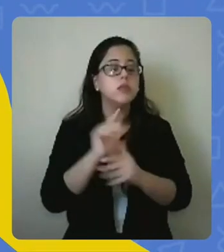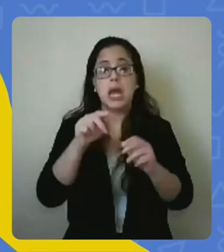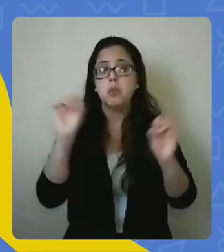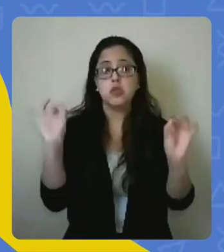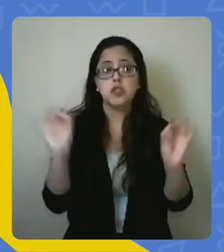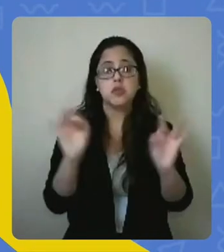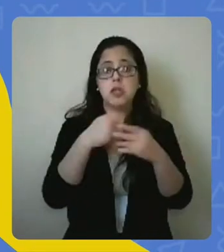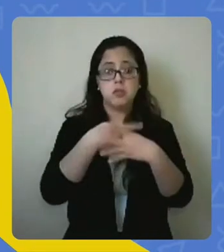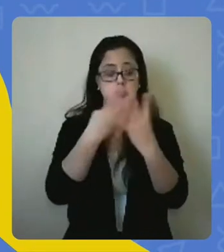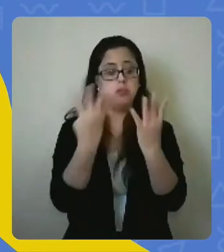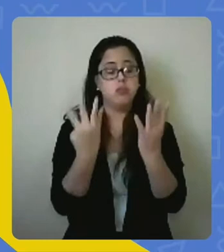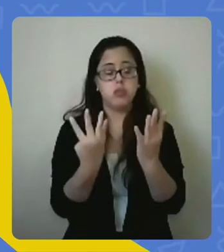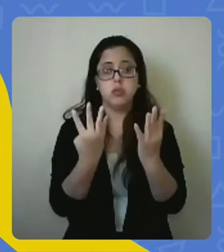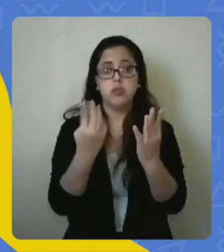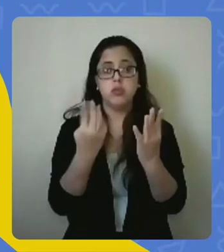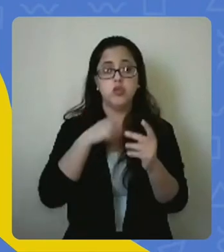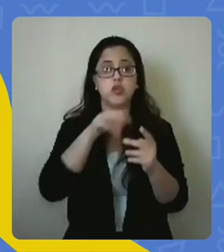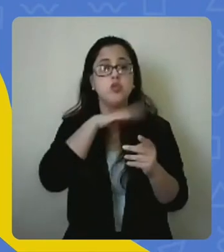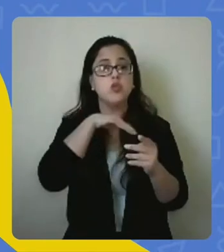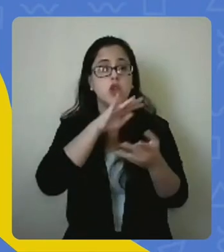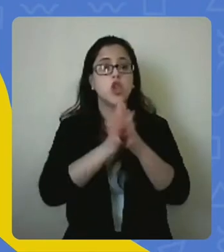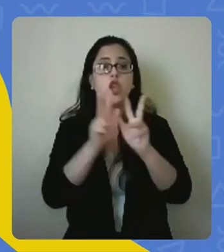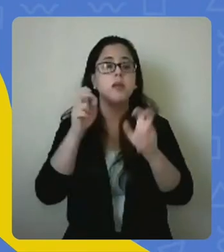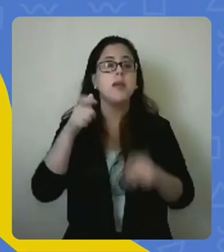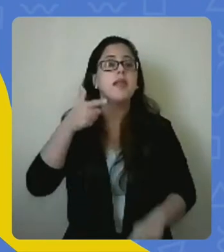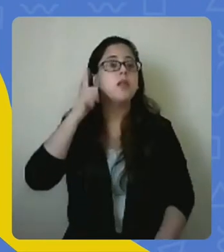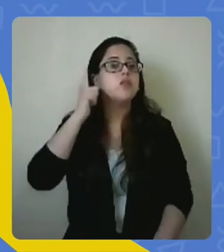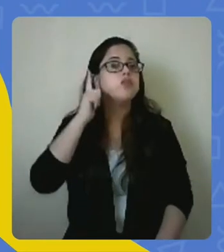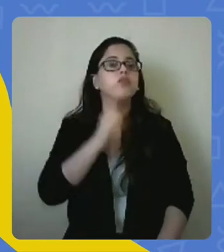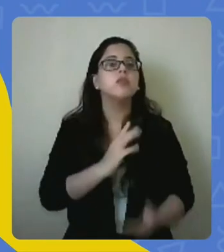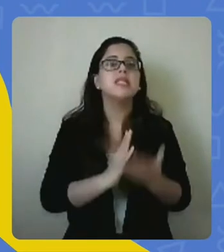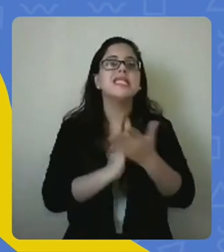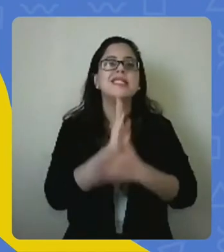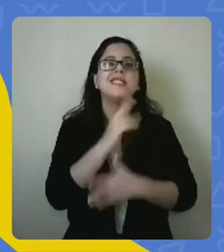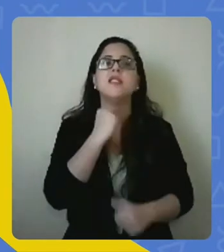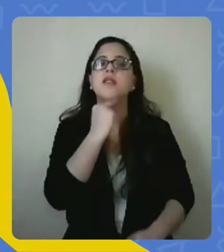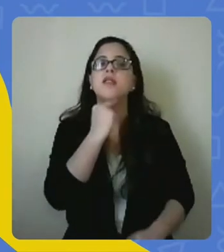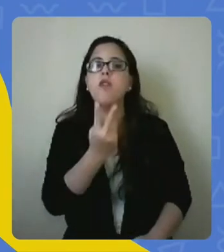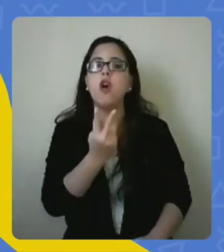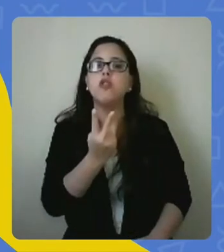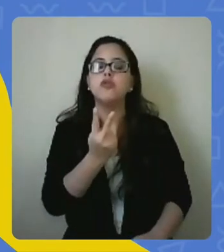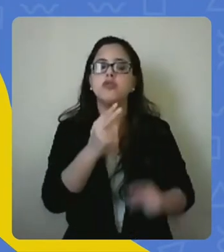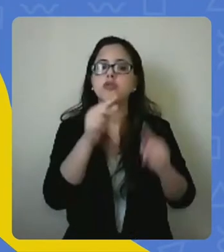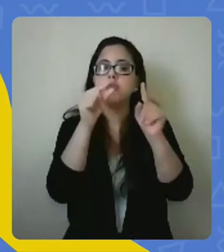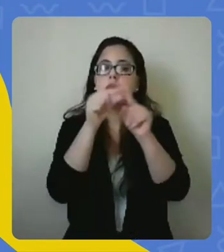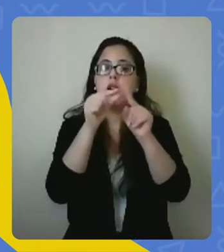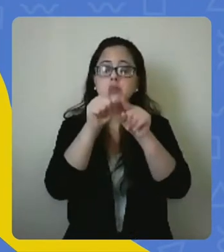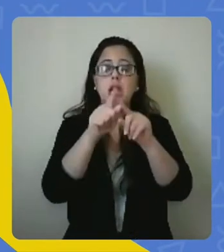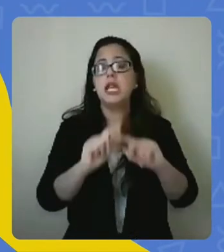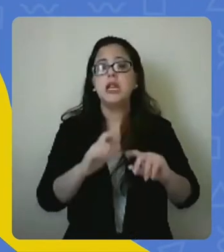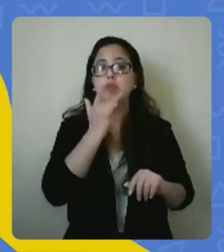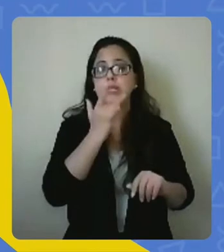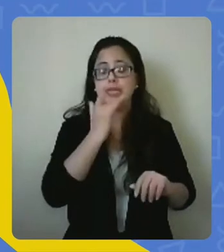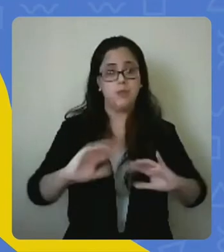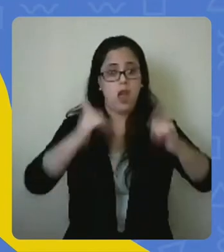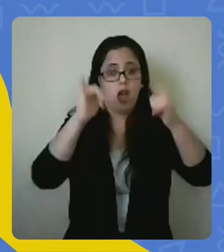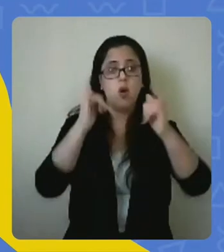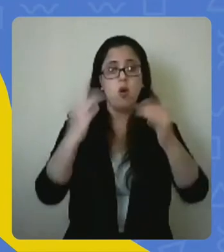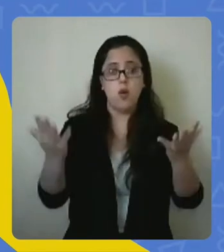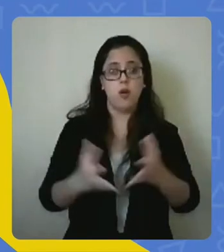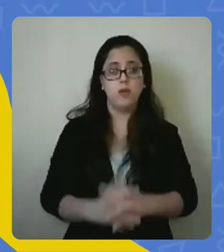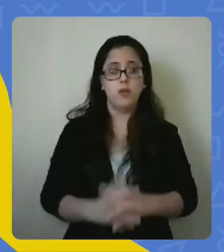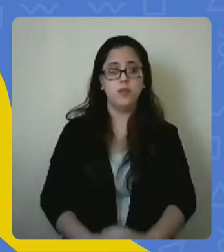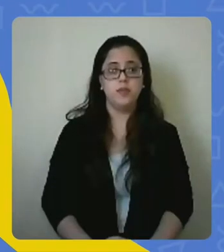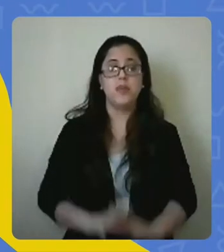set, acá yo ocupé el set de sonido inicial, y como van a ver, se juega de manera muy simple. Vamos a